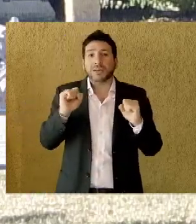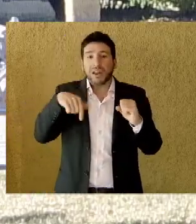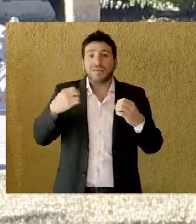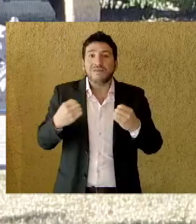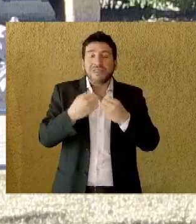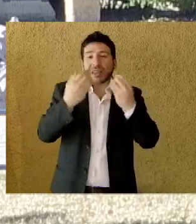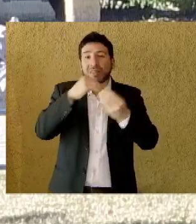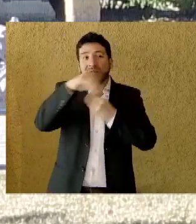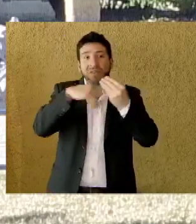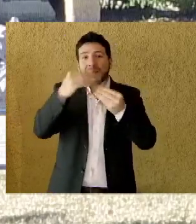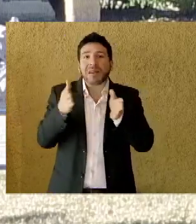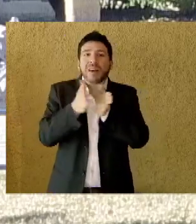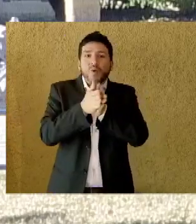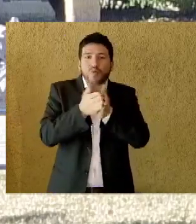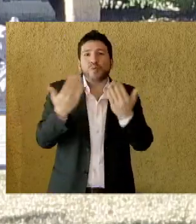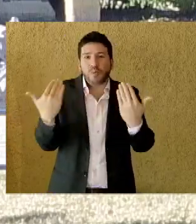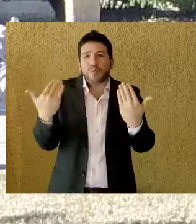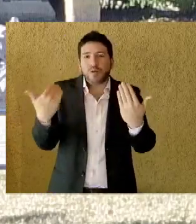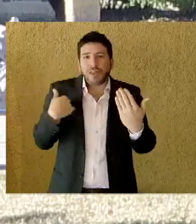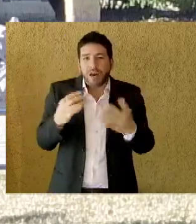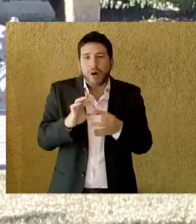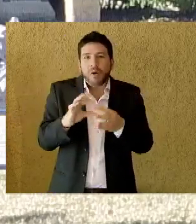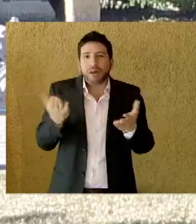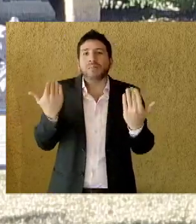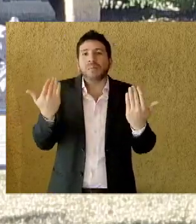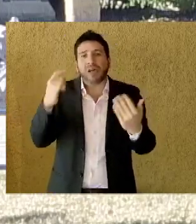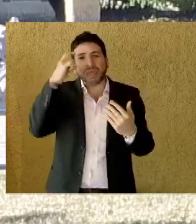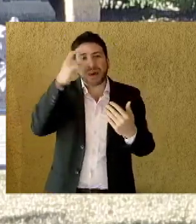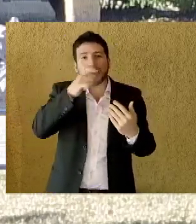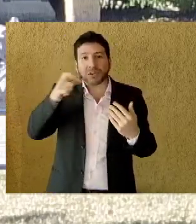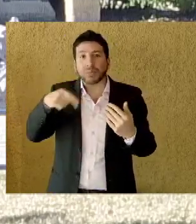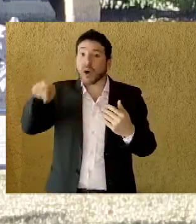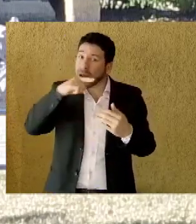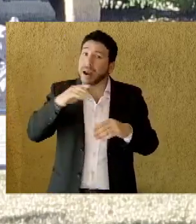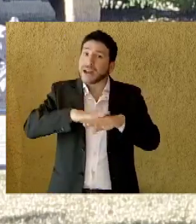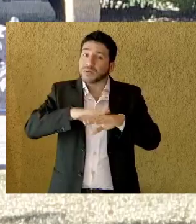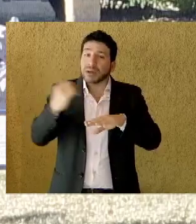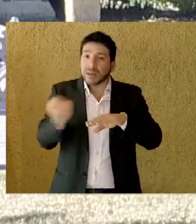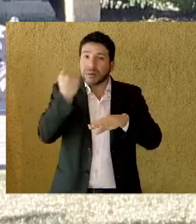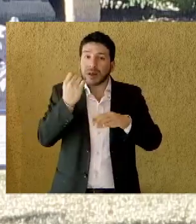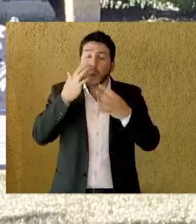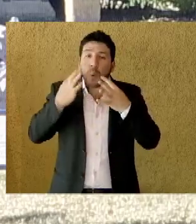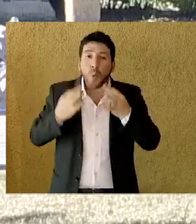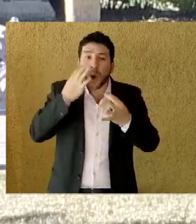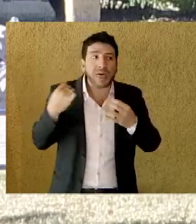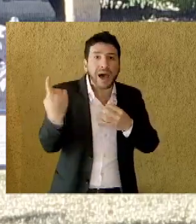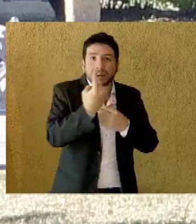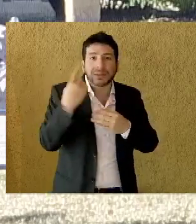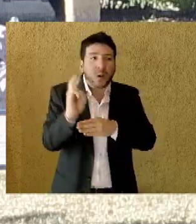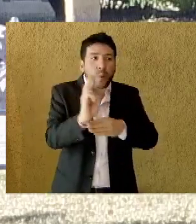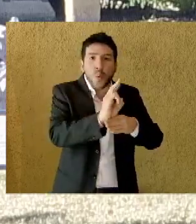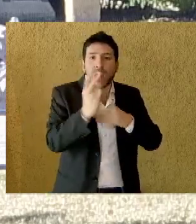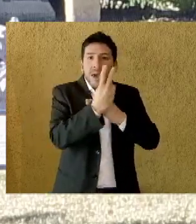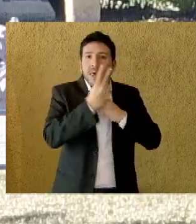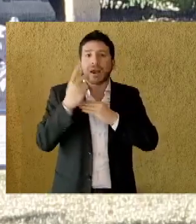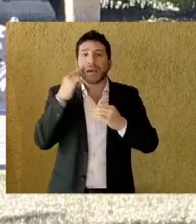estar juntos con los que más queremos después de tanto esperar. Seamos responsables, cuidémonos, porque de eso depende, por supuesto, que podamos seguir haciéndolo el fin de semana